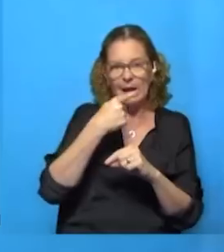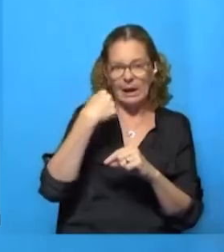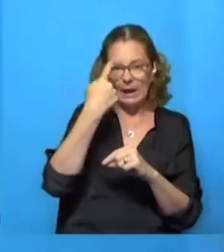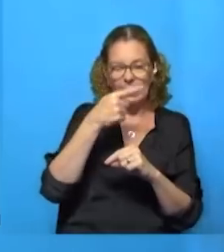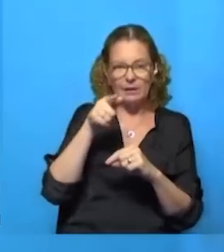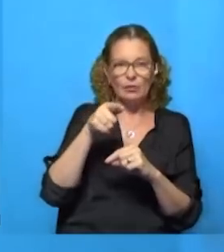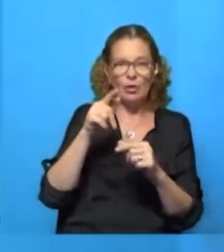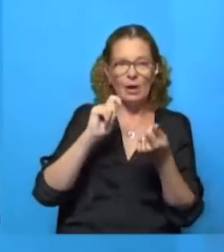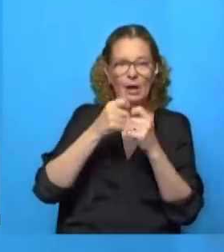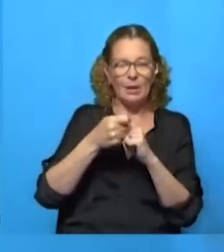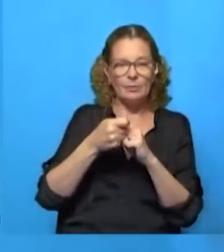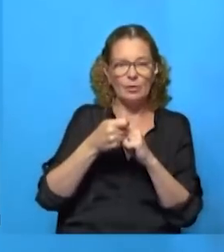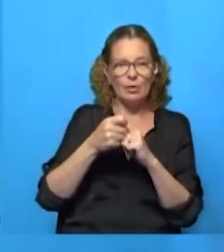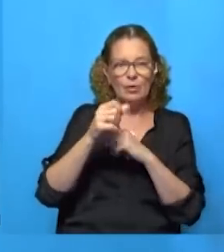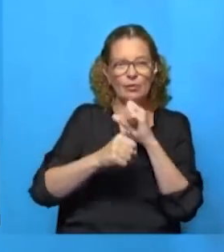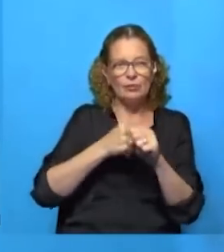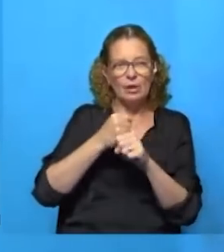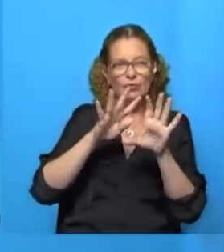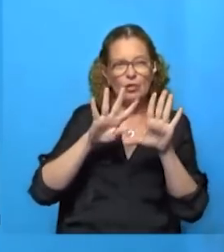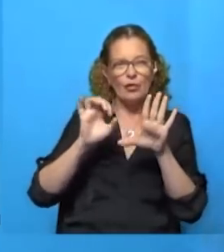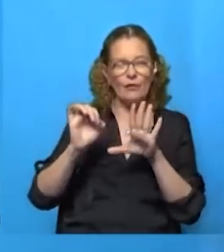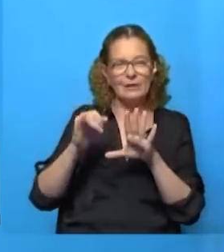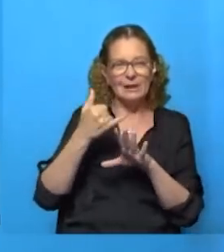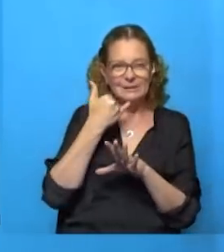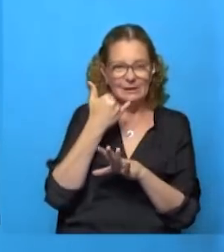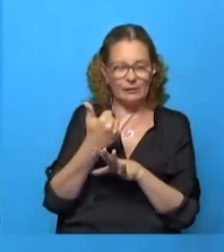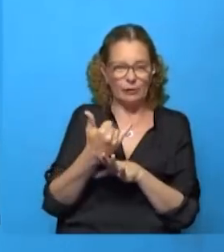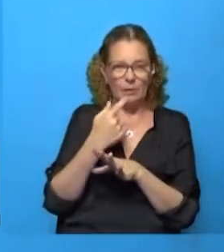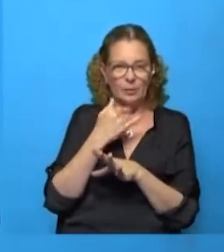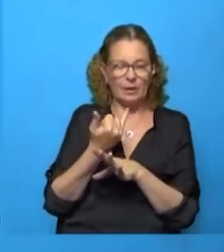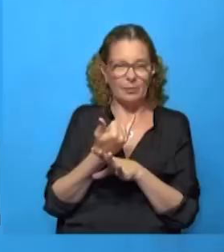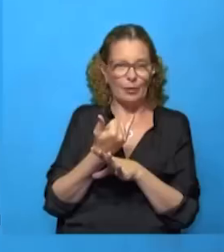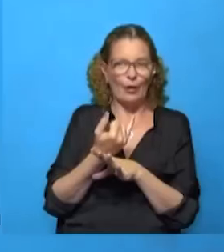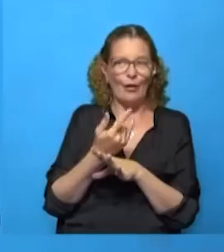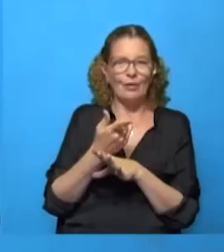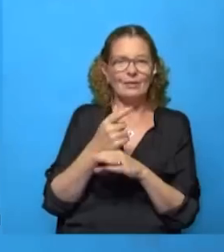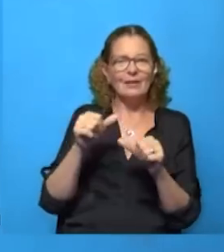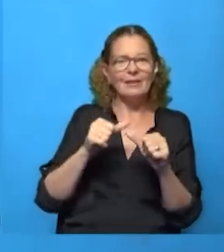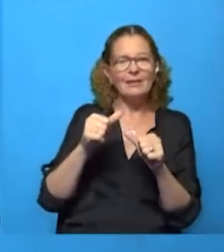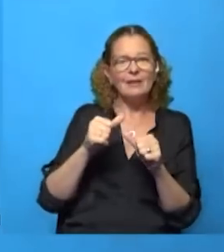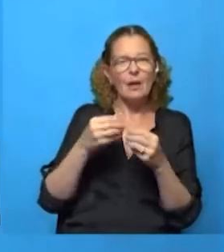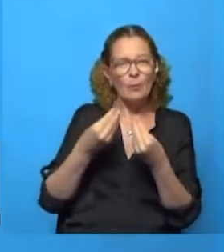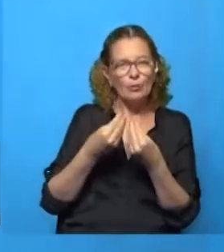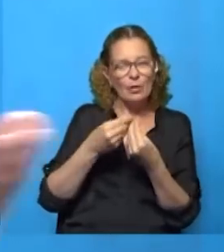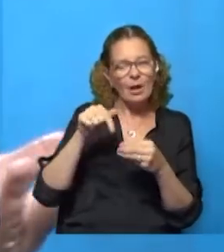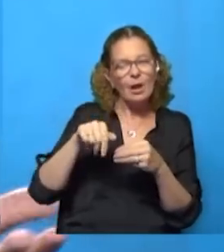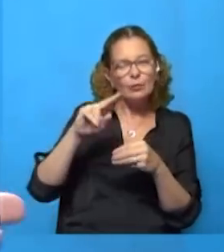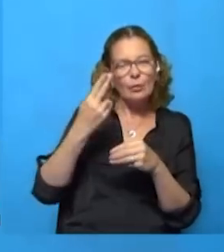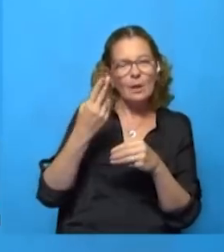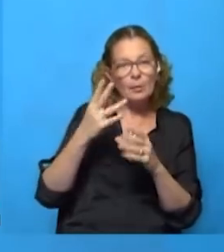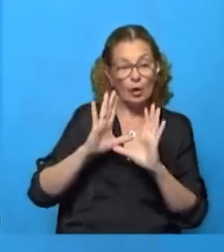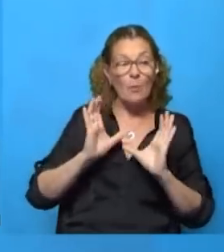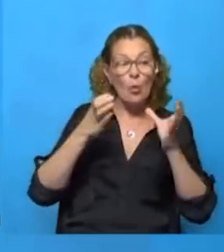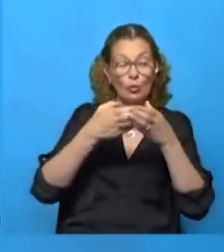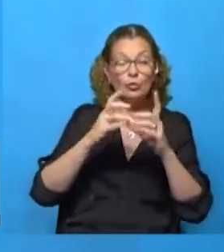eso cambio la década de los 90 ya empezó a hacer la telefonía utilizada masivamente no en Uruguay pero a nivel